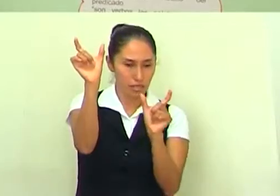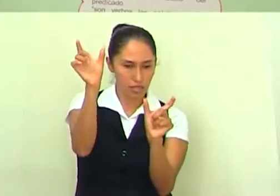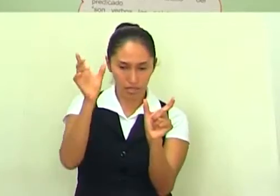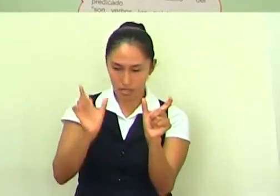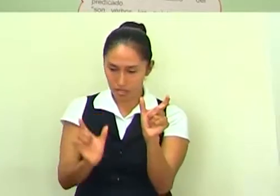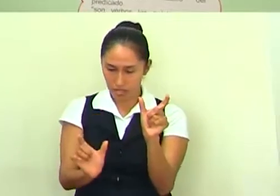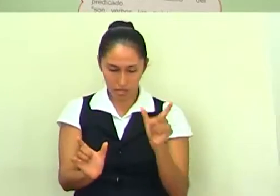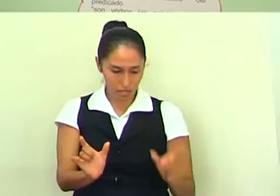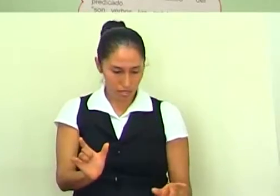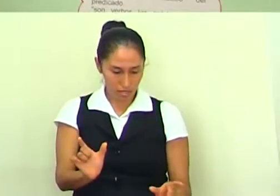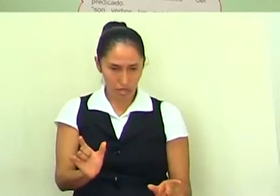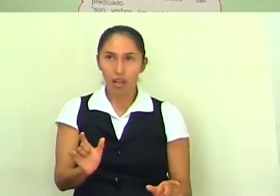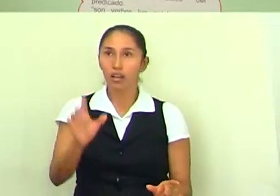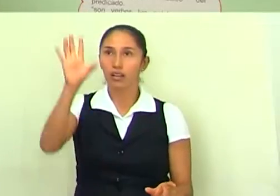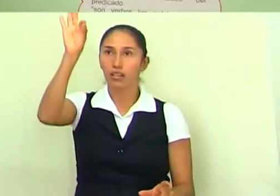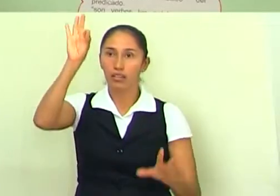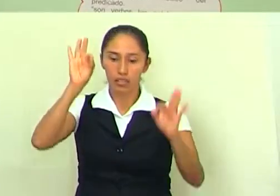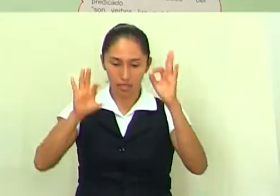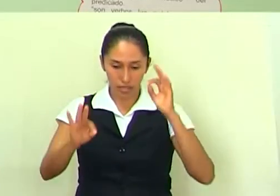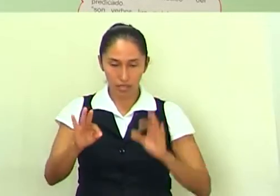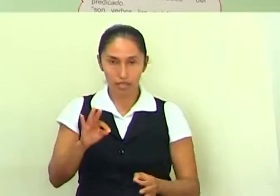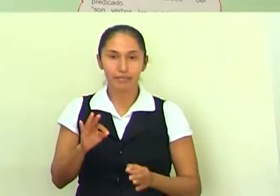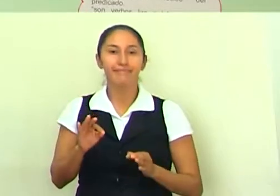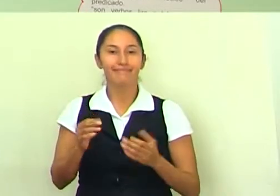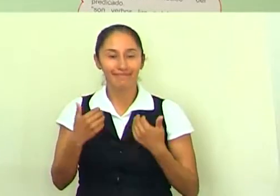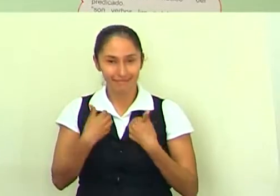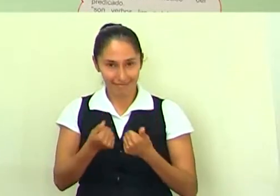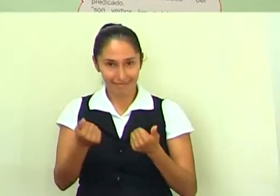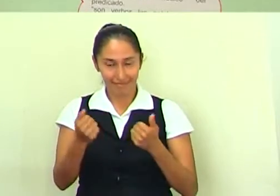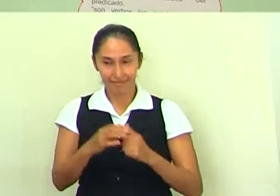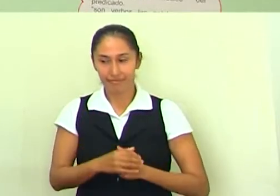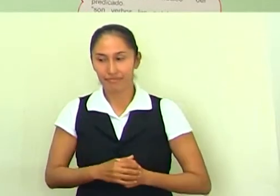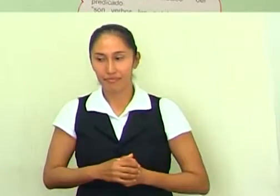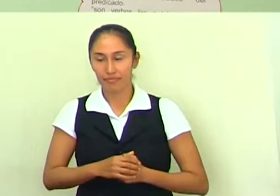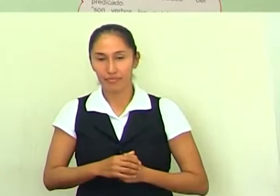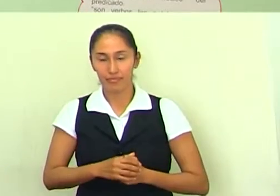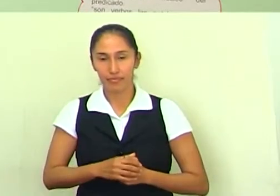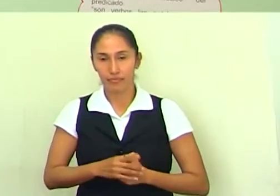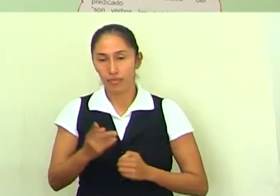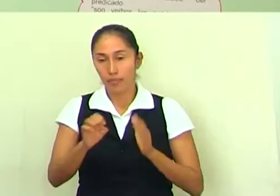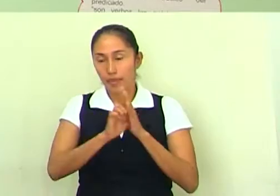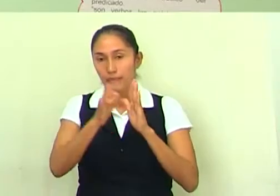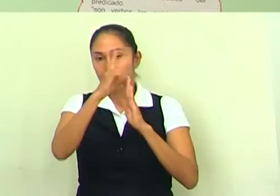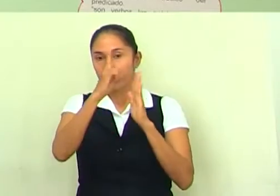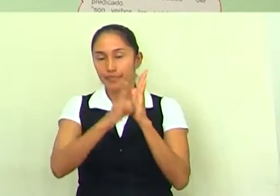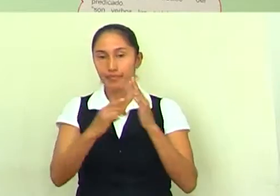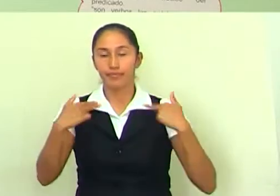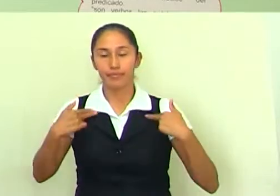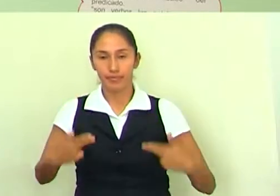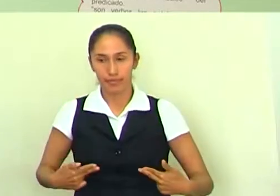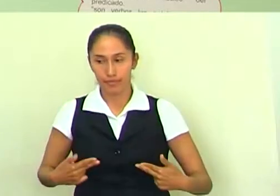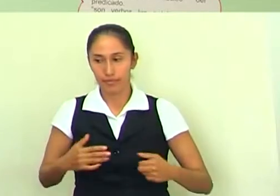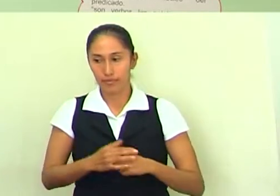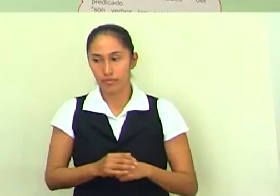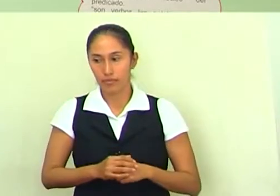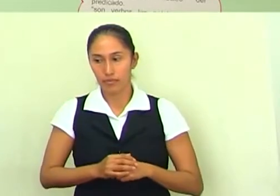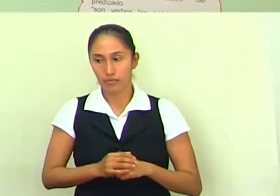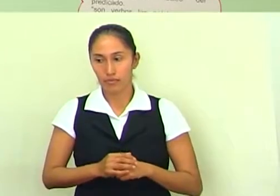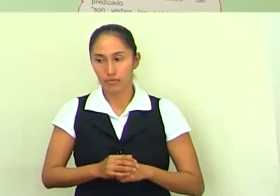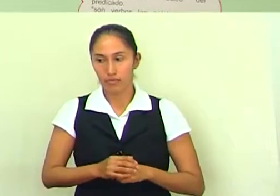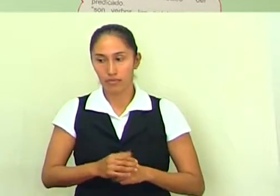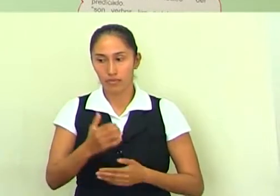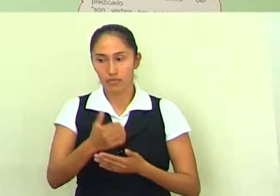nos importan, pues nos interesan. Derechos humanos. Y vemos que nos vamos al artículo primero